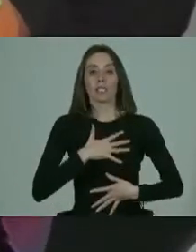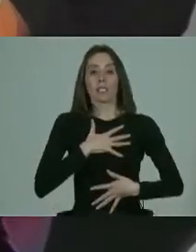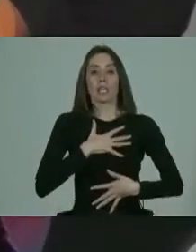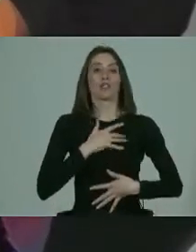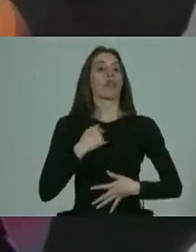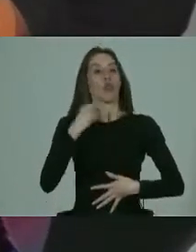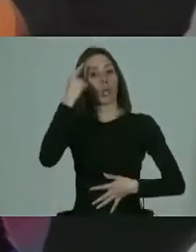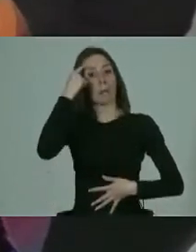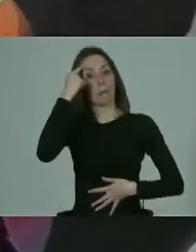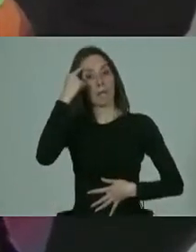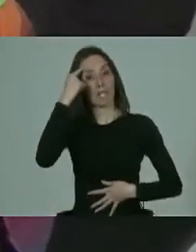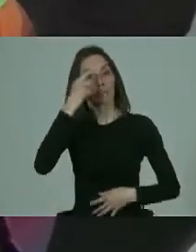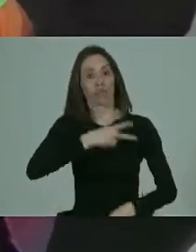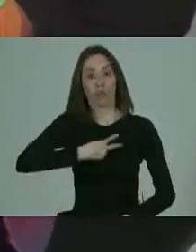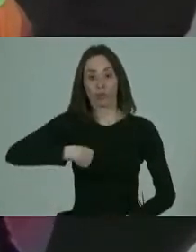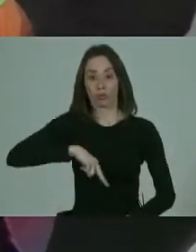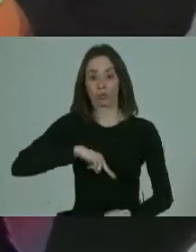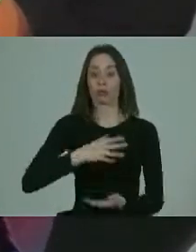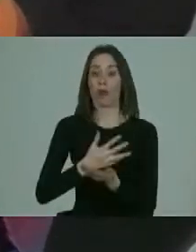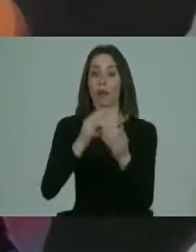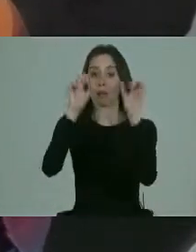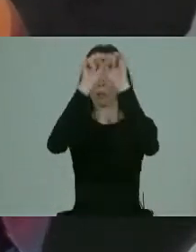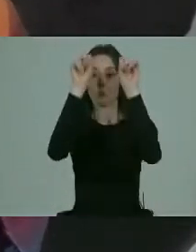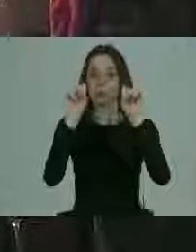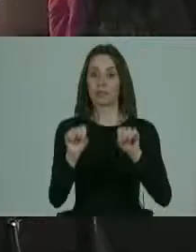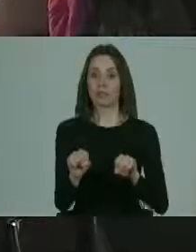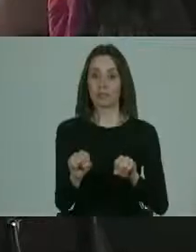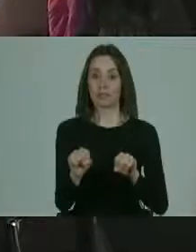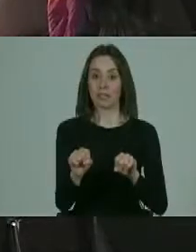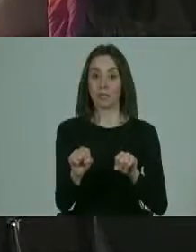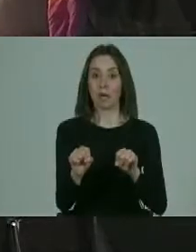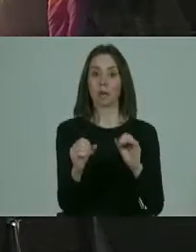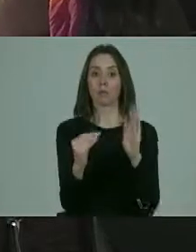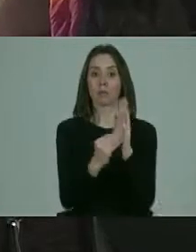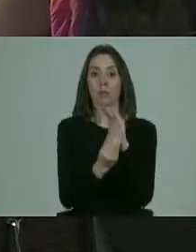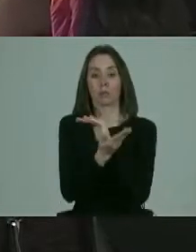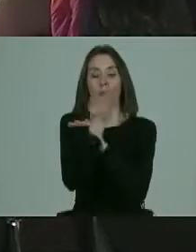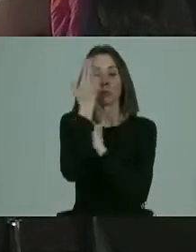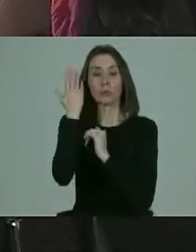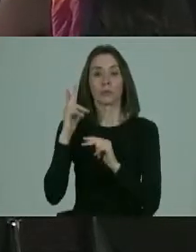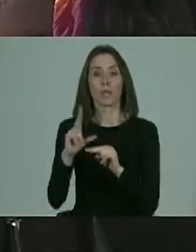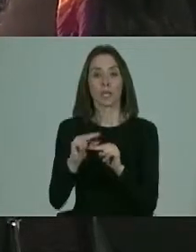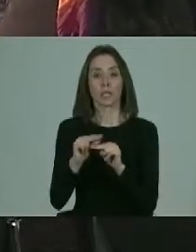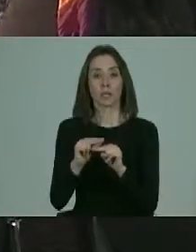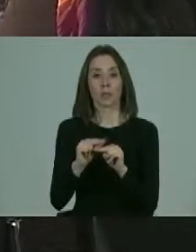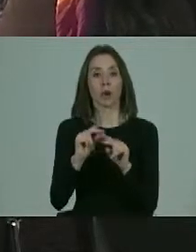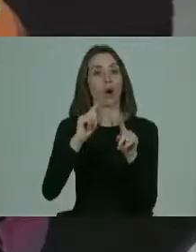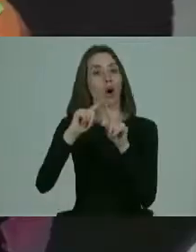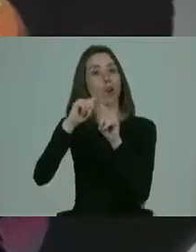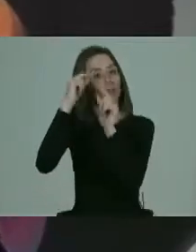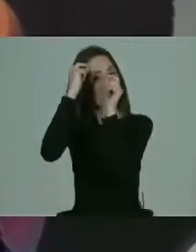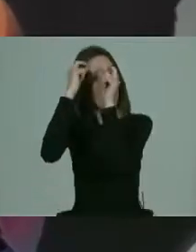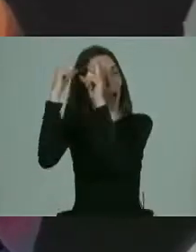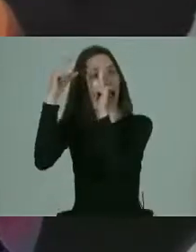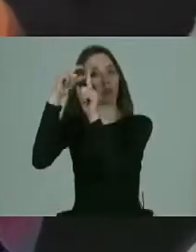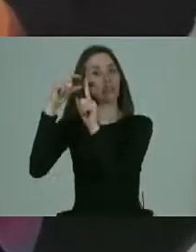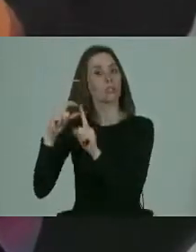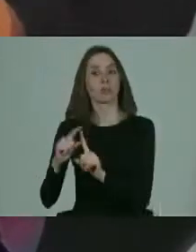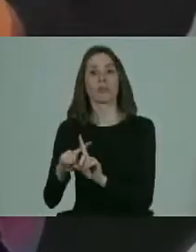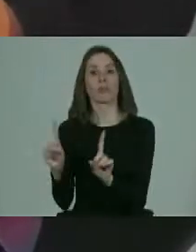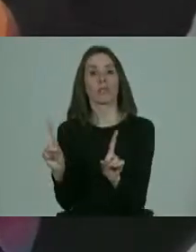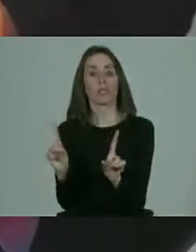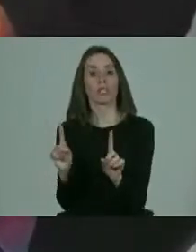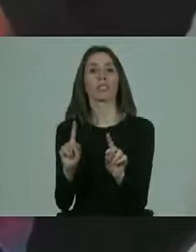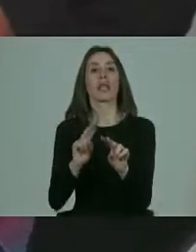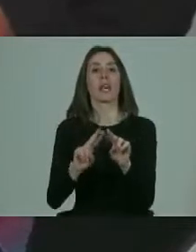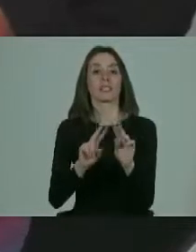entonces nosotros tenemos un sistema y está establecida desde muy antiguo con otras concepciones y que hay que